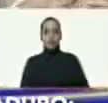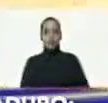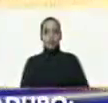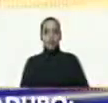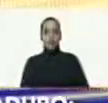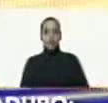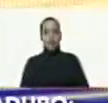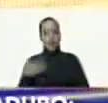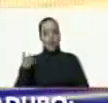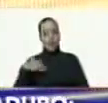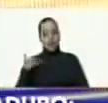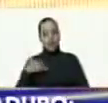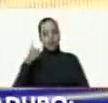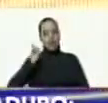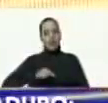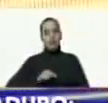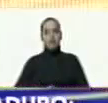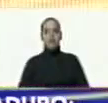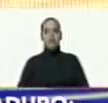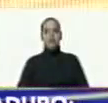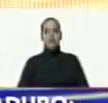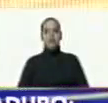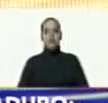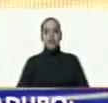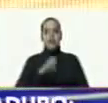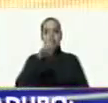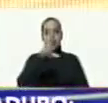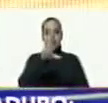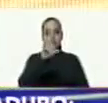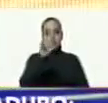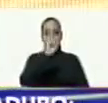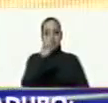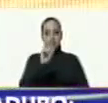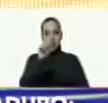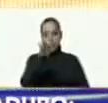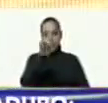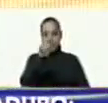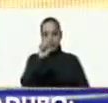De Argentina también, Elizabeth Jorge, bienvenida.